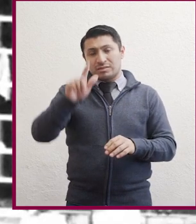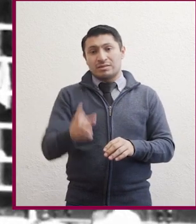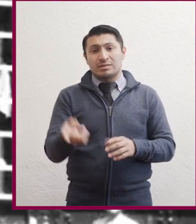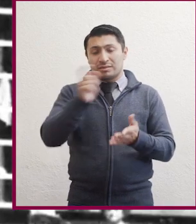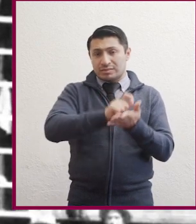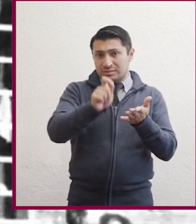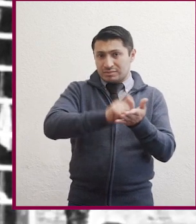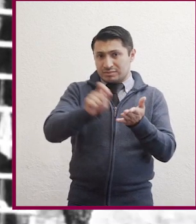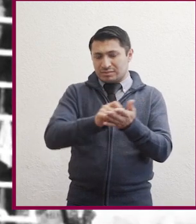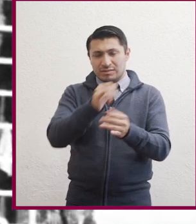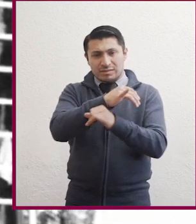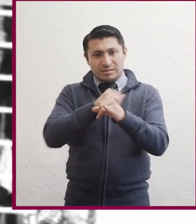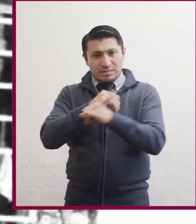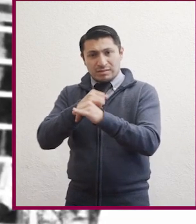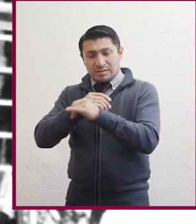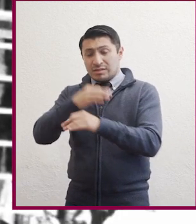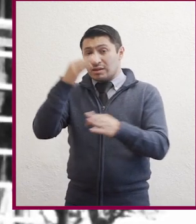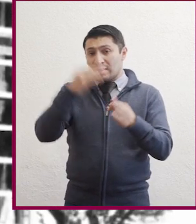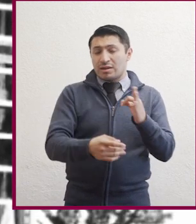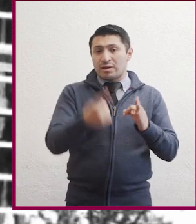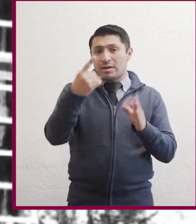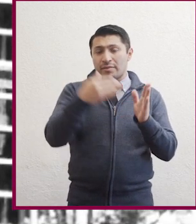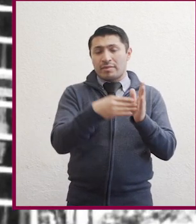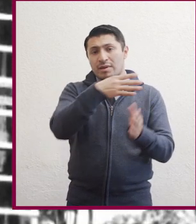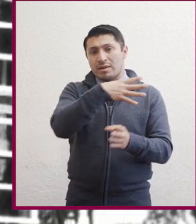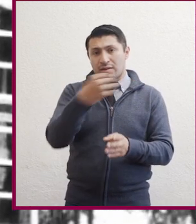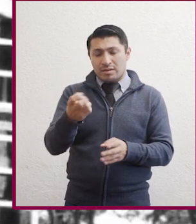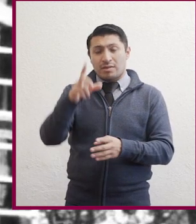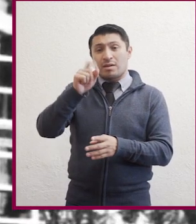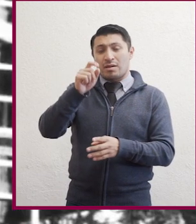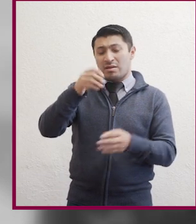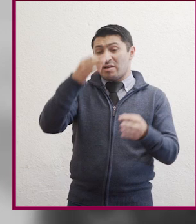sus libros. A finales de los años